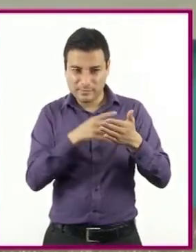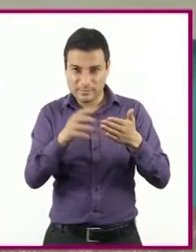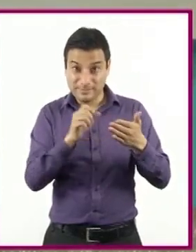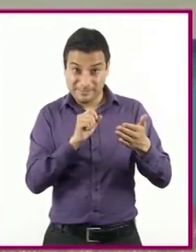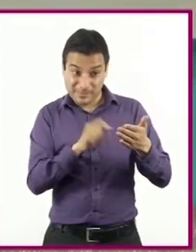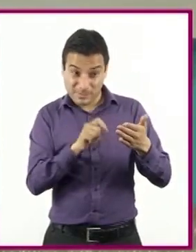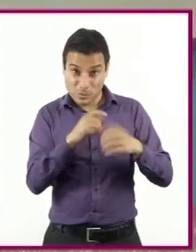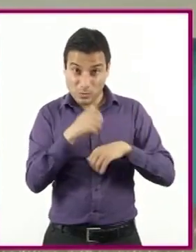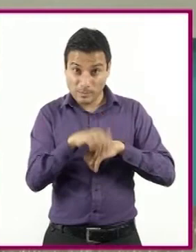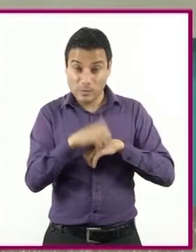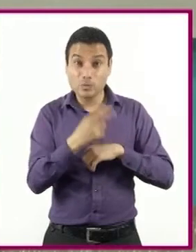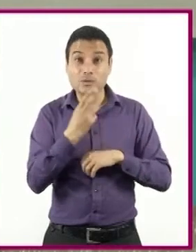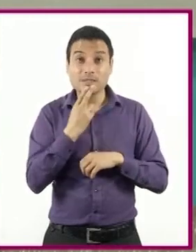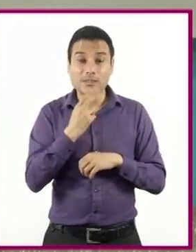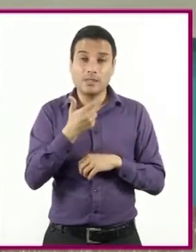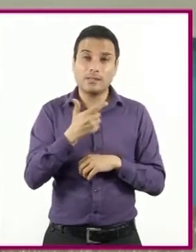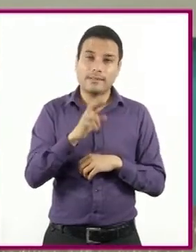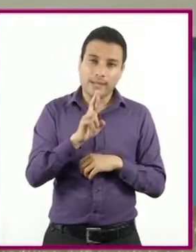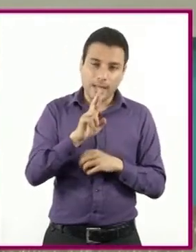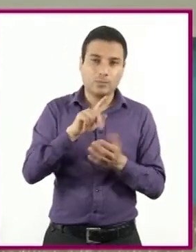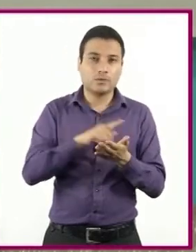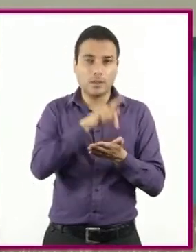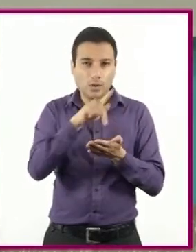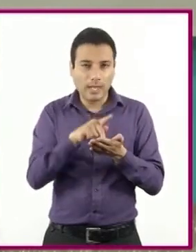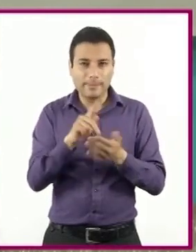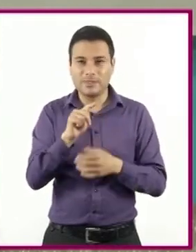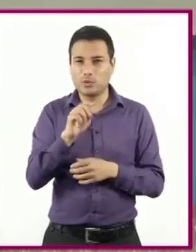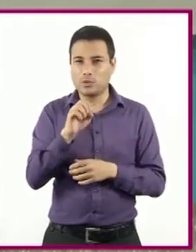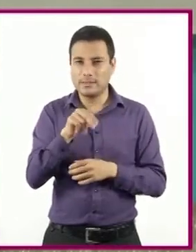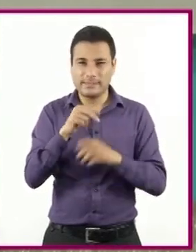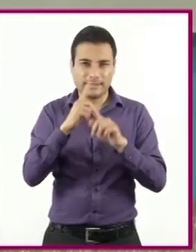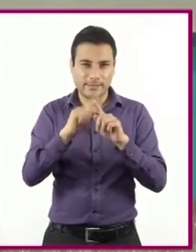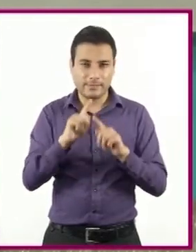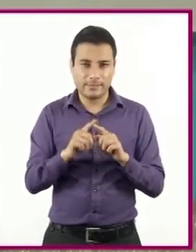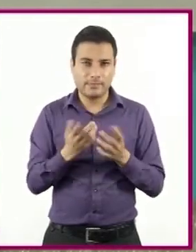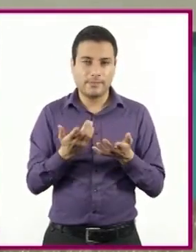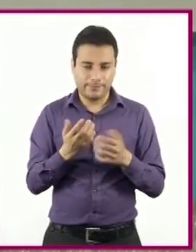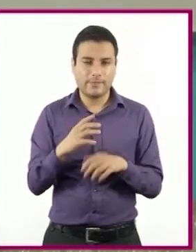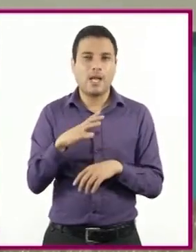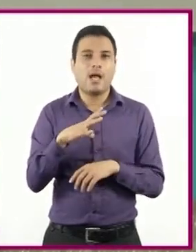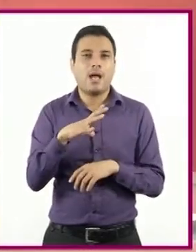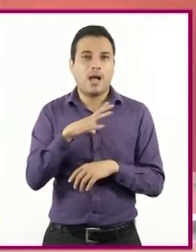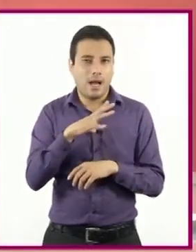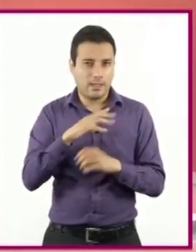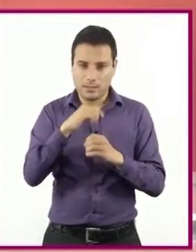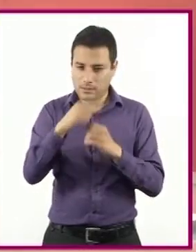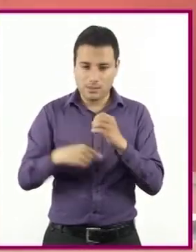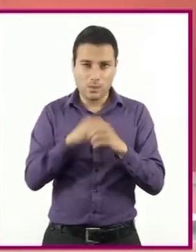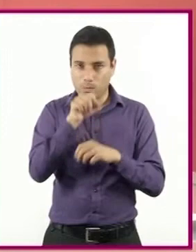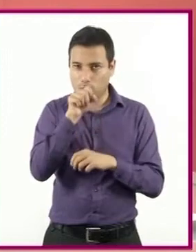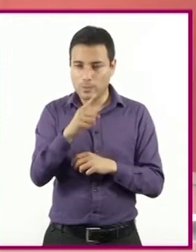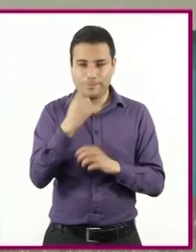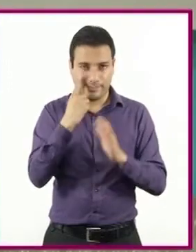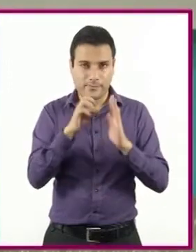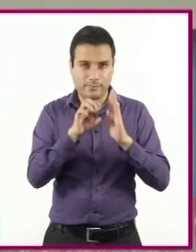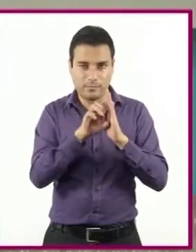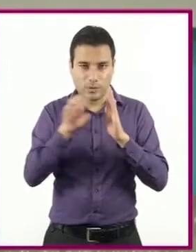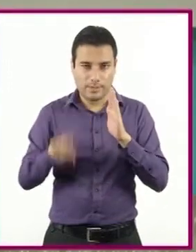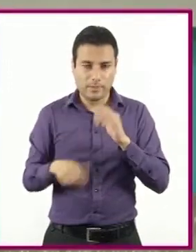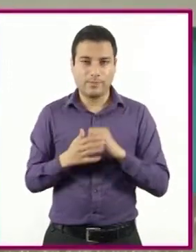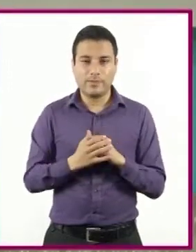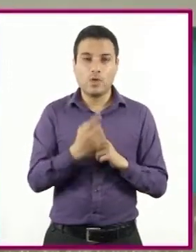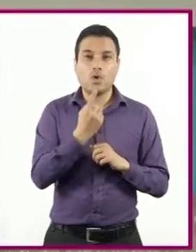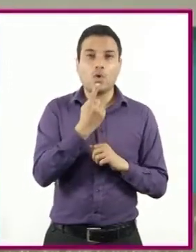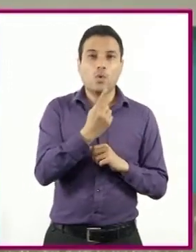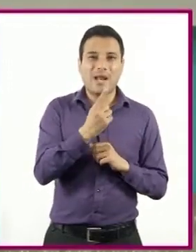unidades, gramos, kilogramos, toneladas, tenemos la misma cantidad de partículas. Por ejemplo, una docena de